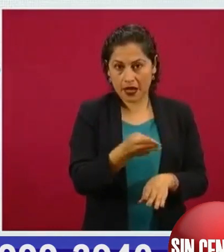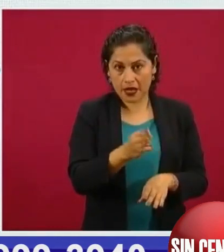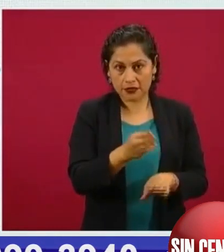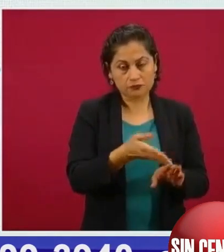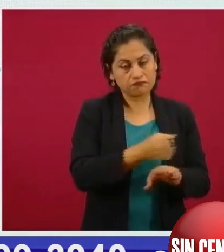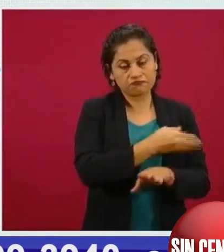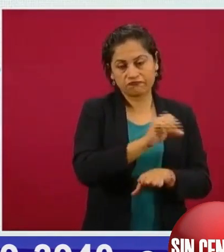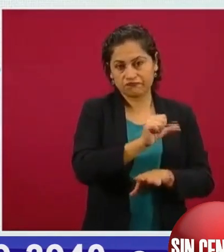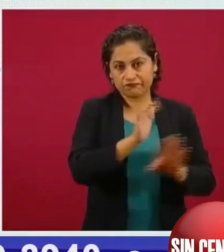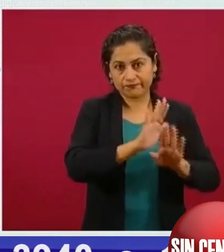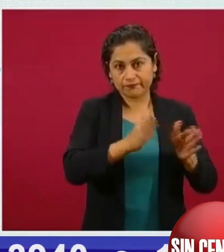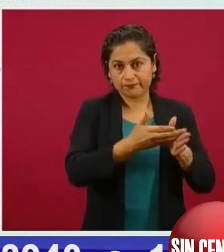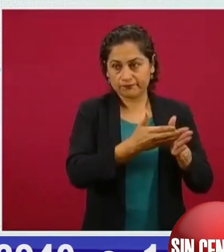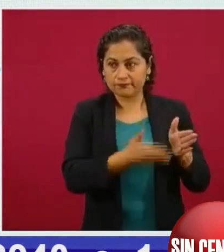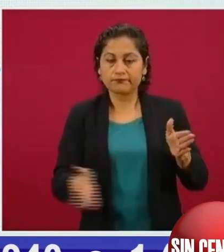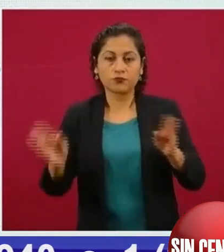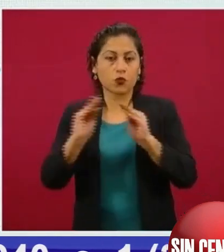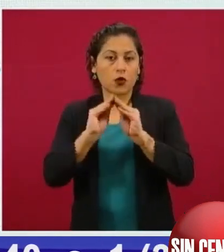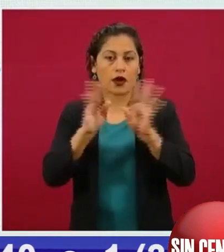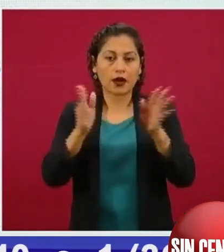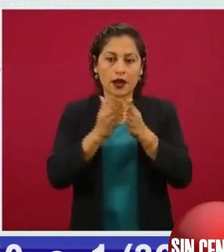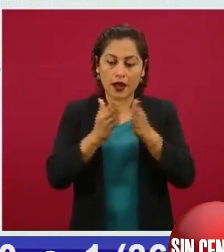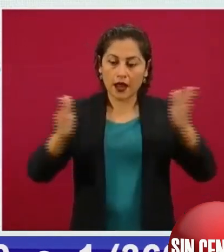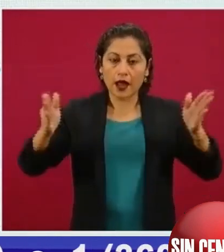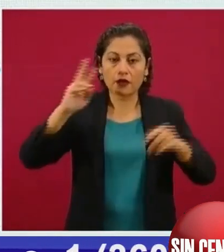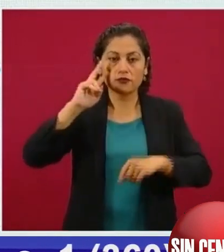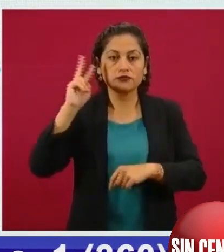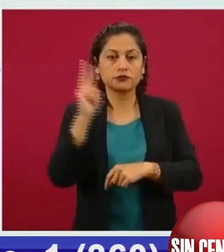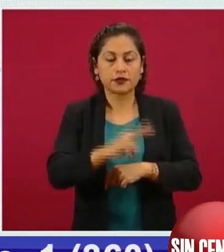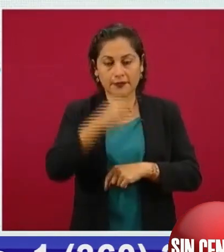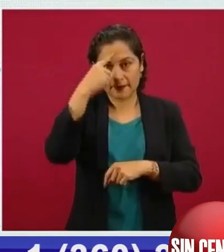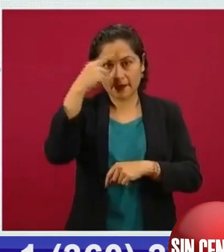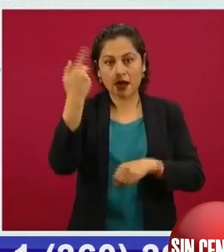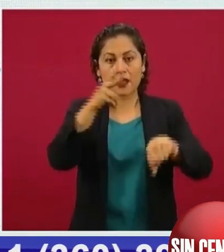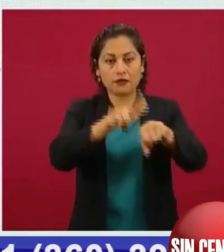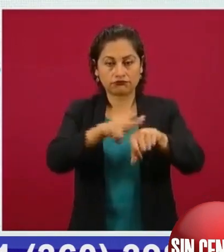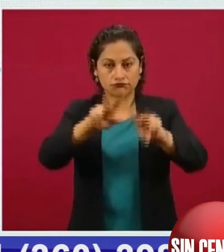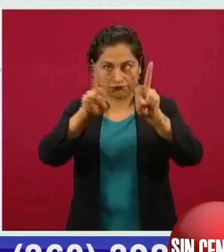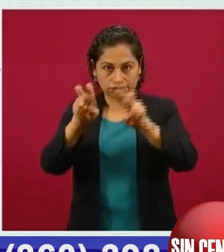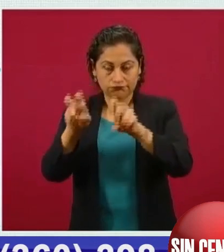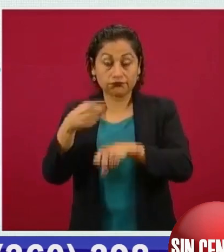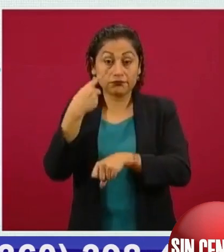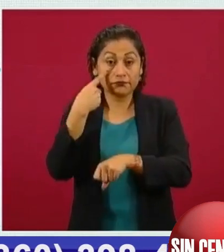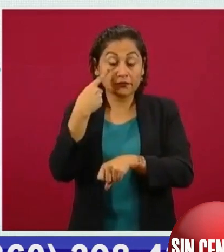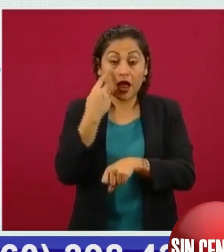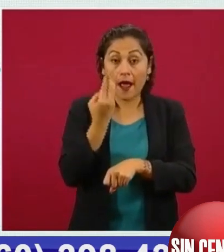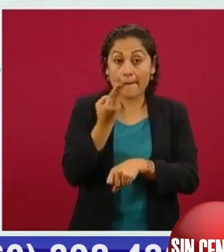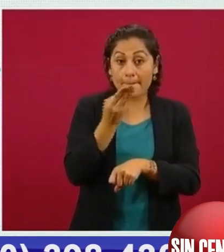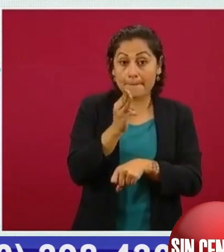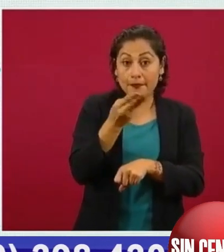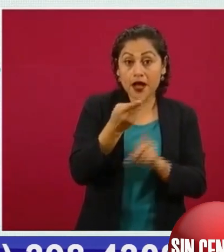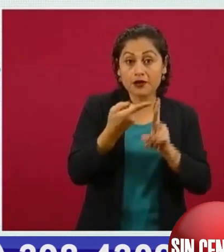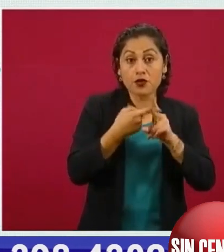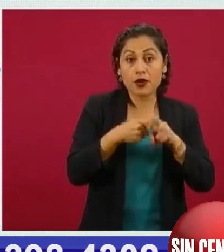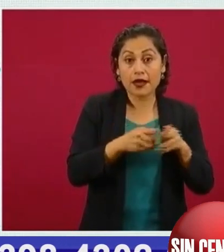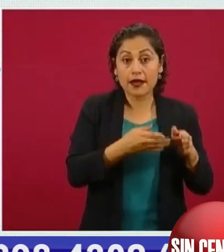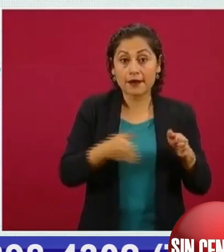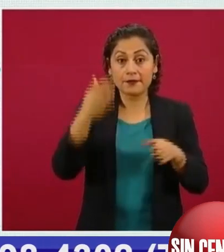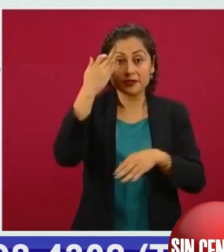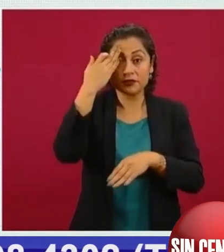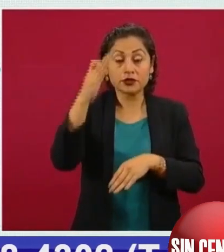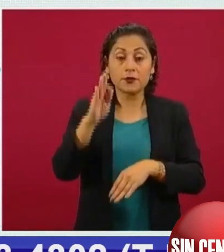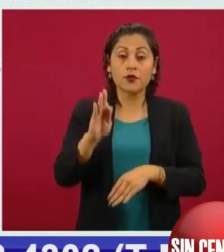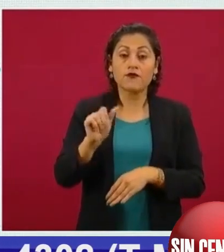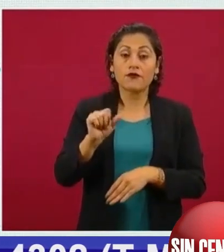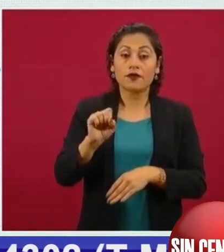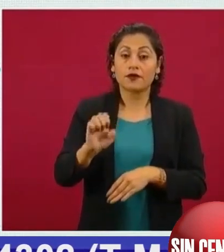una visualización más clara de la hospitalización. En mayo es cuando estábamos en la fase 3, cuando inició la fase 3, teníamos un